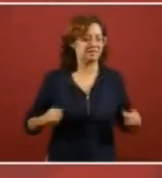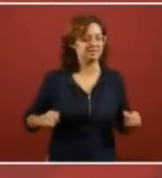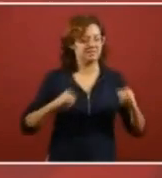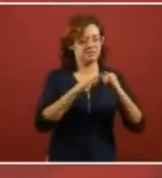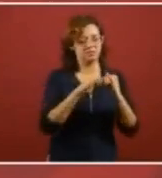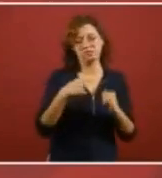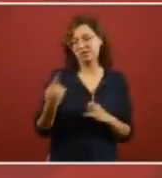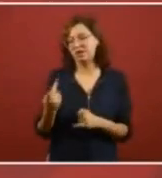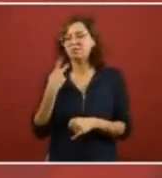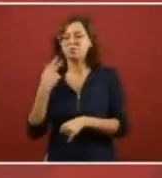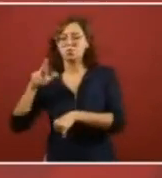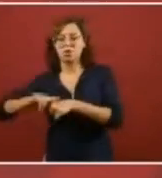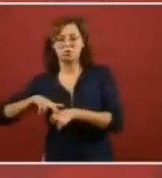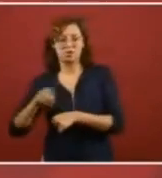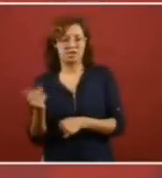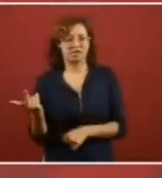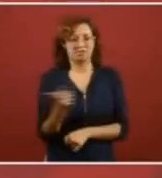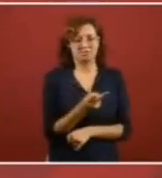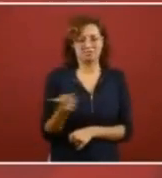y la Procuraduría.